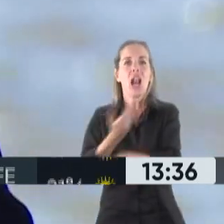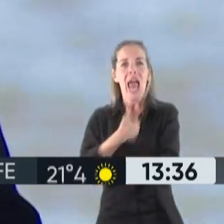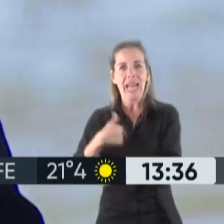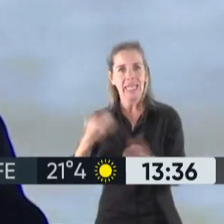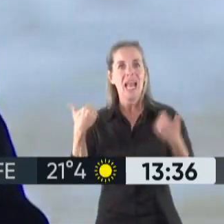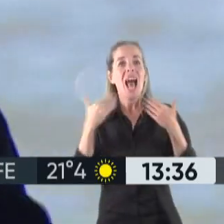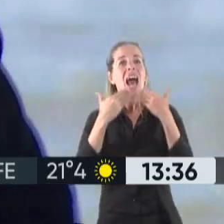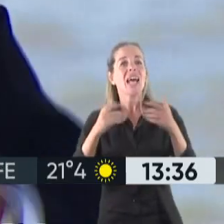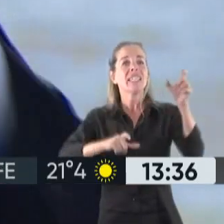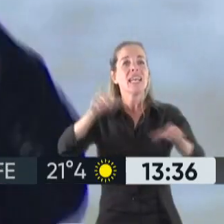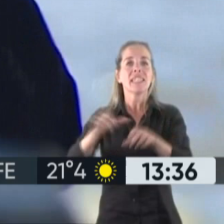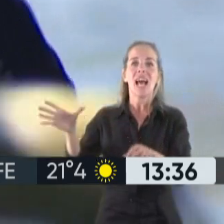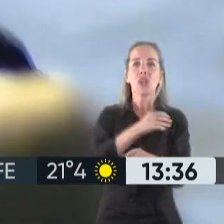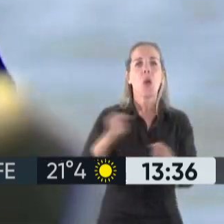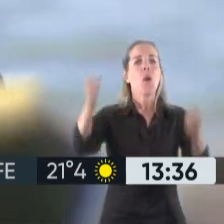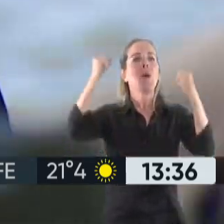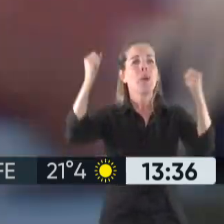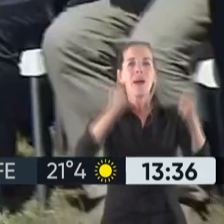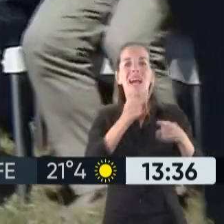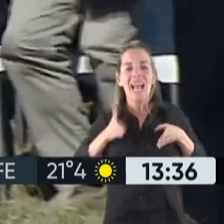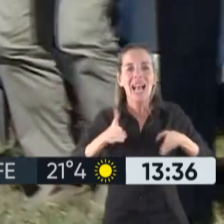Gracias a todos y todas. ¡Viva el Canal